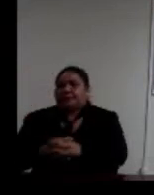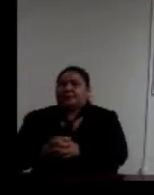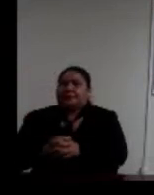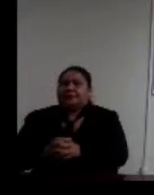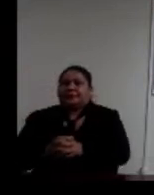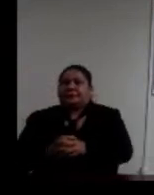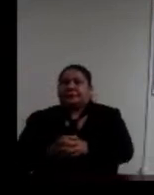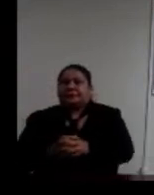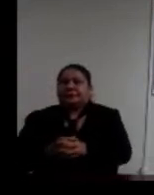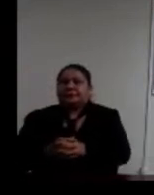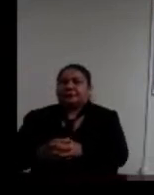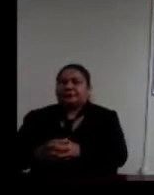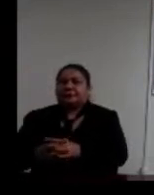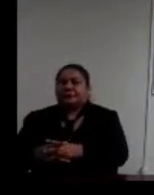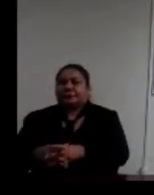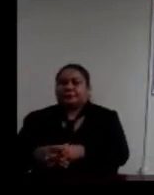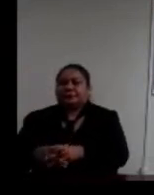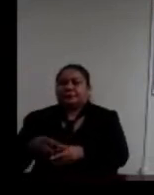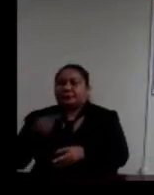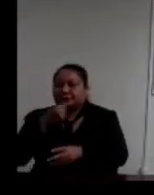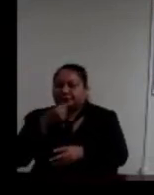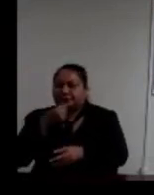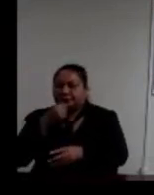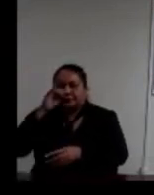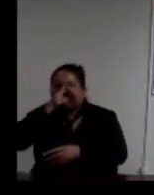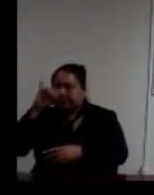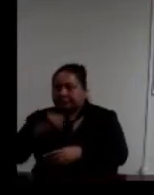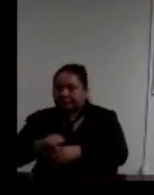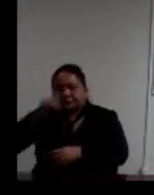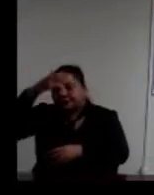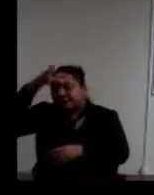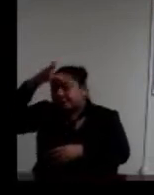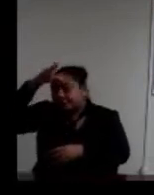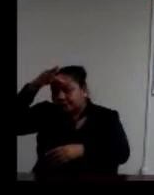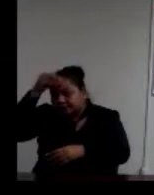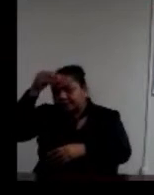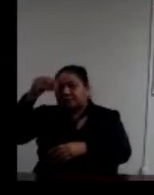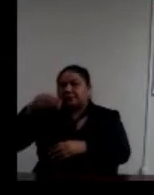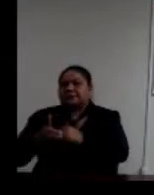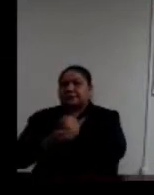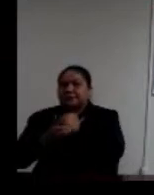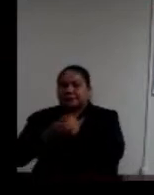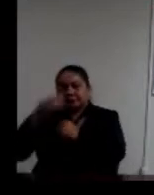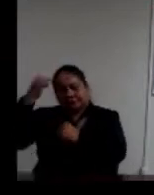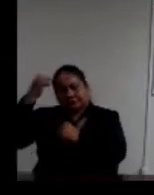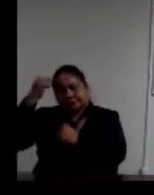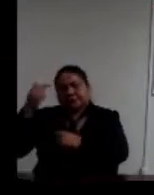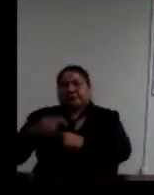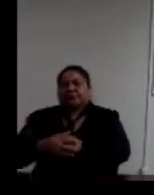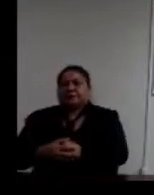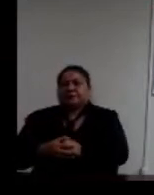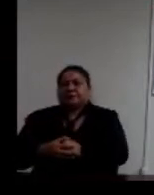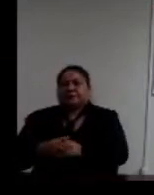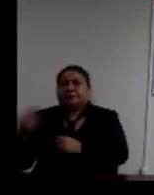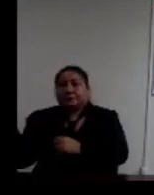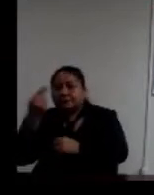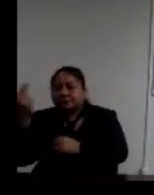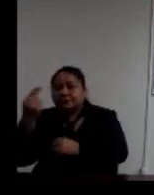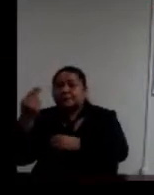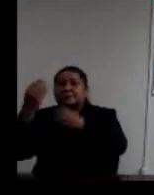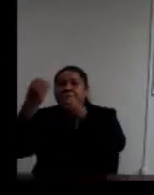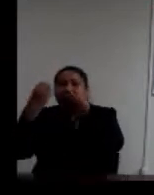¿sí? En el lóbulo temporal, este niño jamás va a aprender. ¿Qué significa? Que va a ocupar un